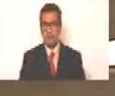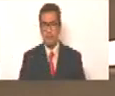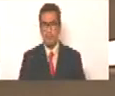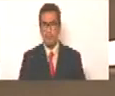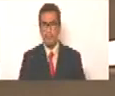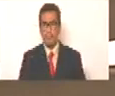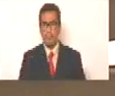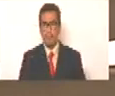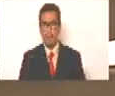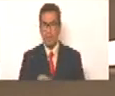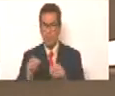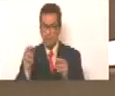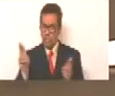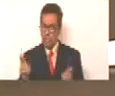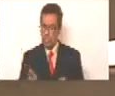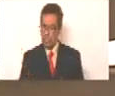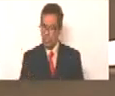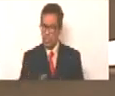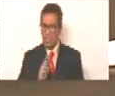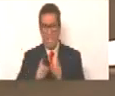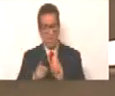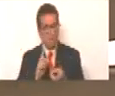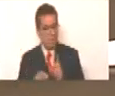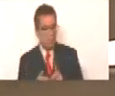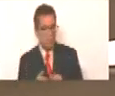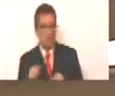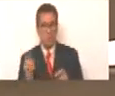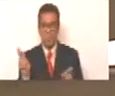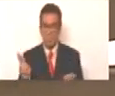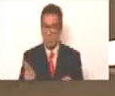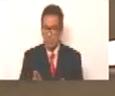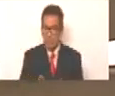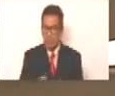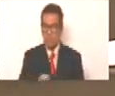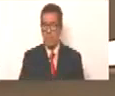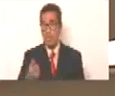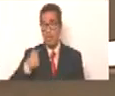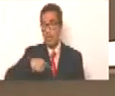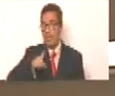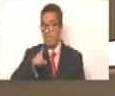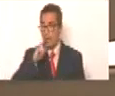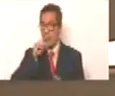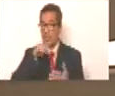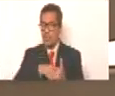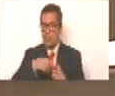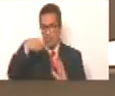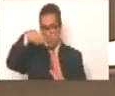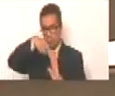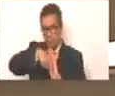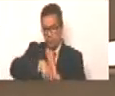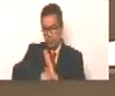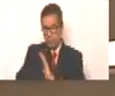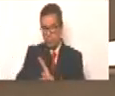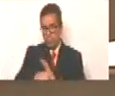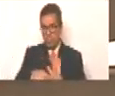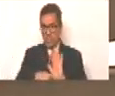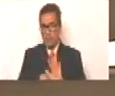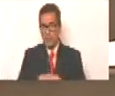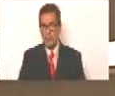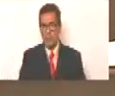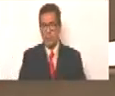minimizado quizás por algunos, pero que eso tiene un impacto profundo en la